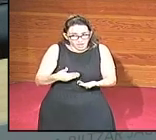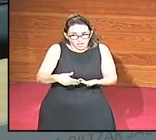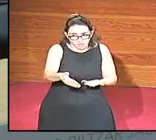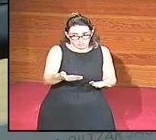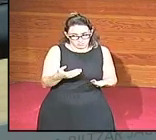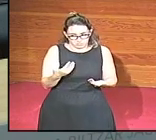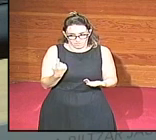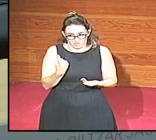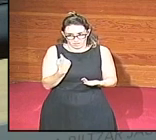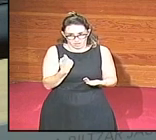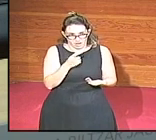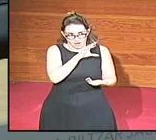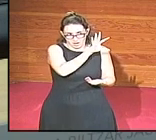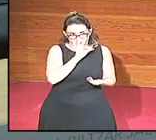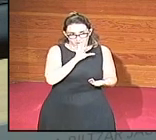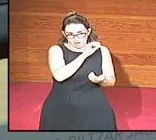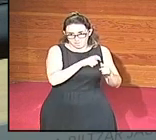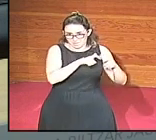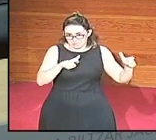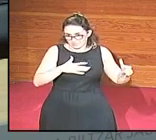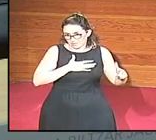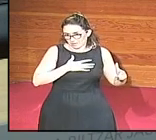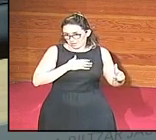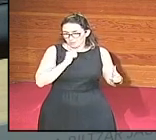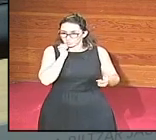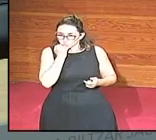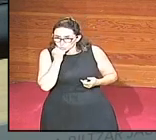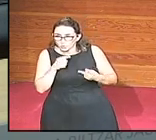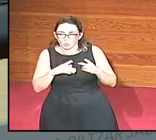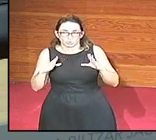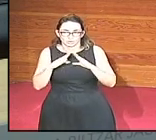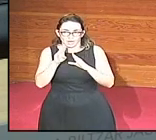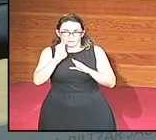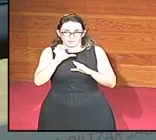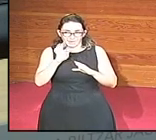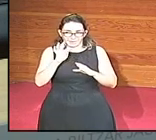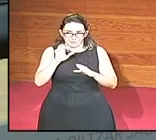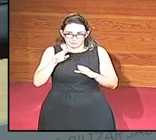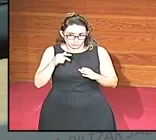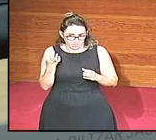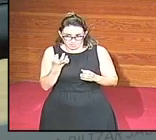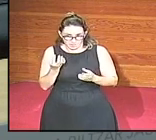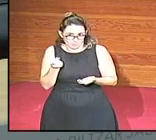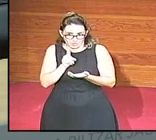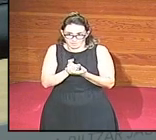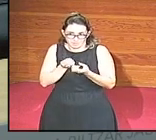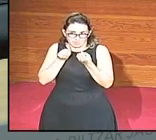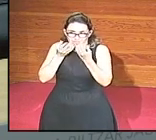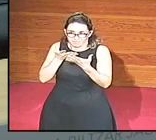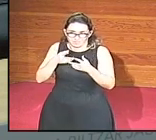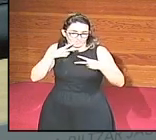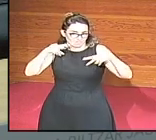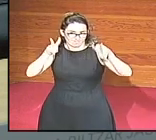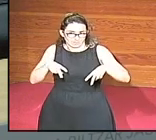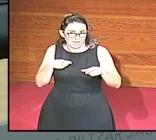sin empezar a reclutar gente de Moscú, San Petersburgo, sin declarar la guerra, porque la guerra no está declarada, es